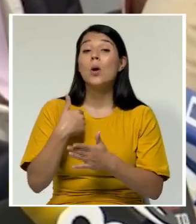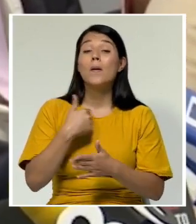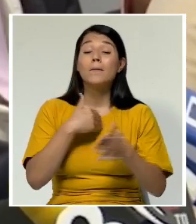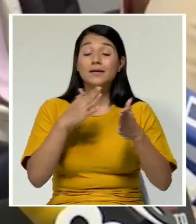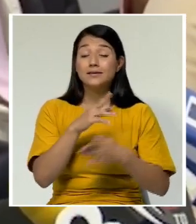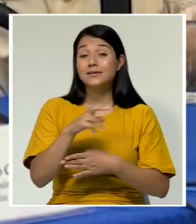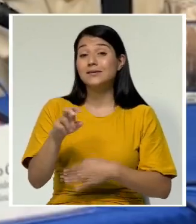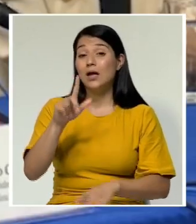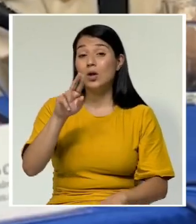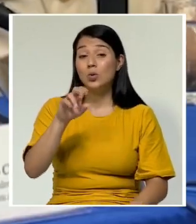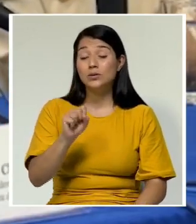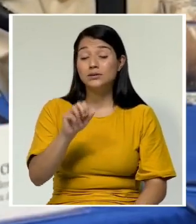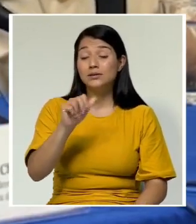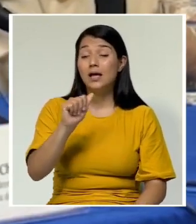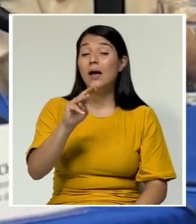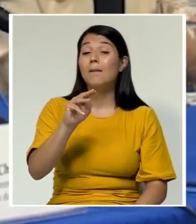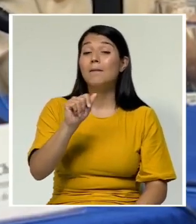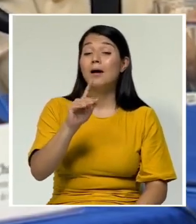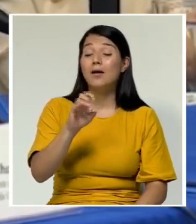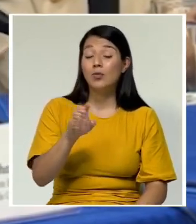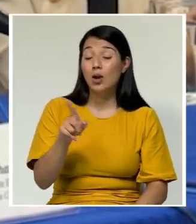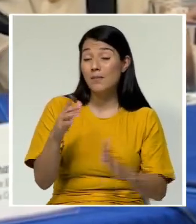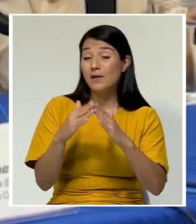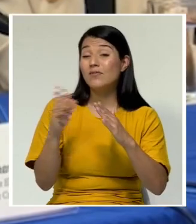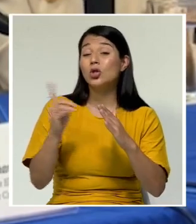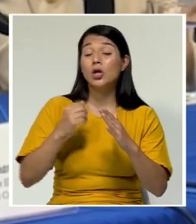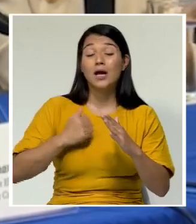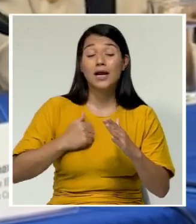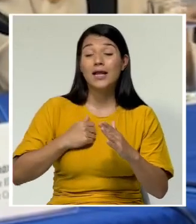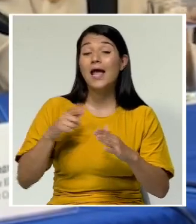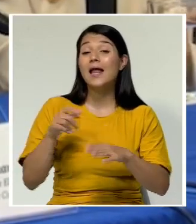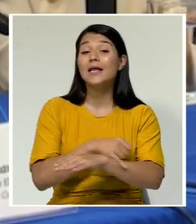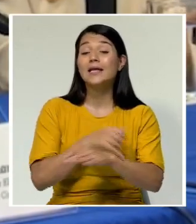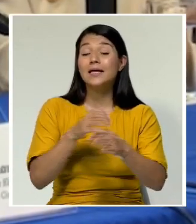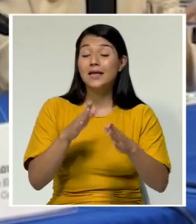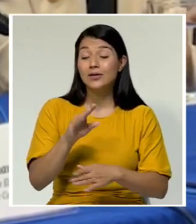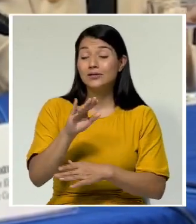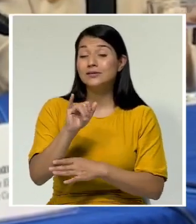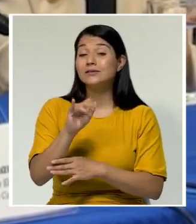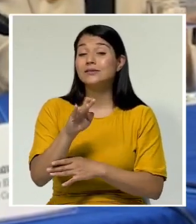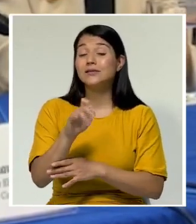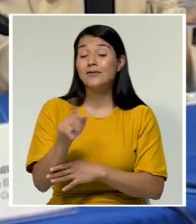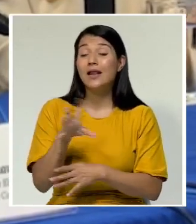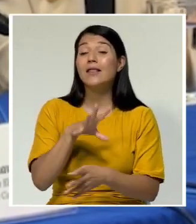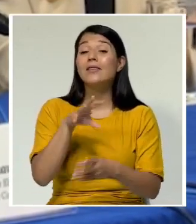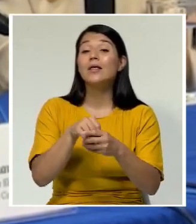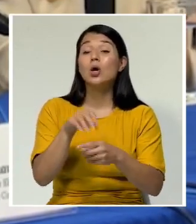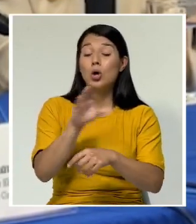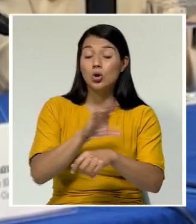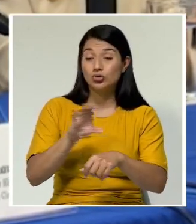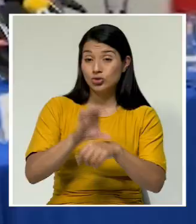impulsado por el anterior gobierno de Luis Guillermo Solís con un monto de inversión de 2.500 millones.